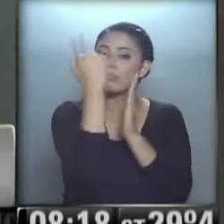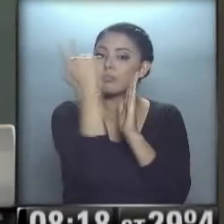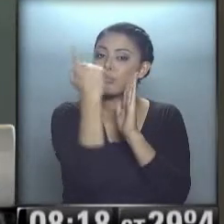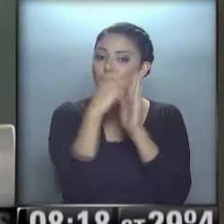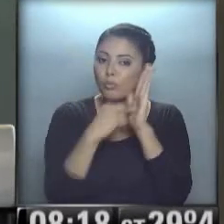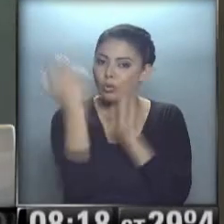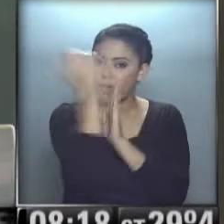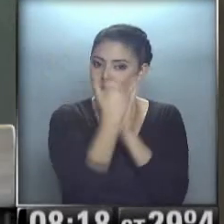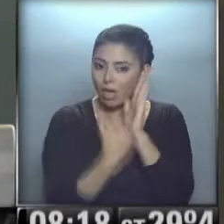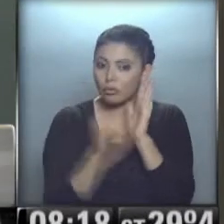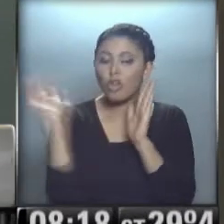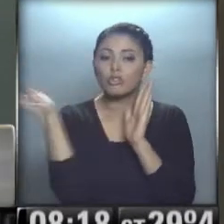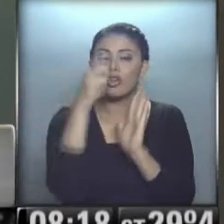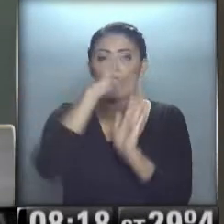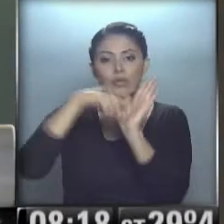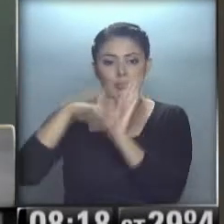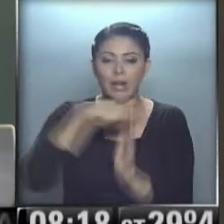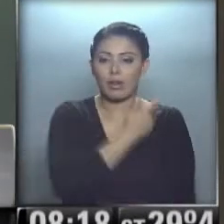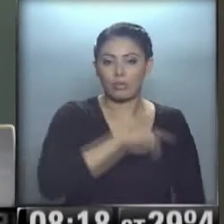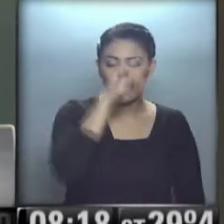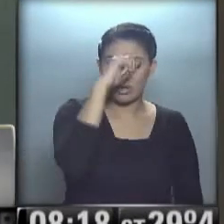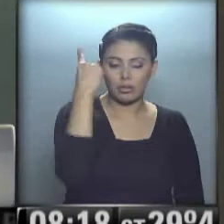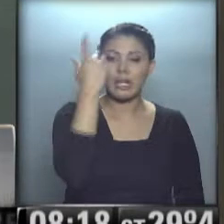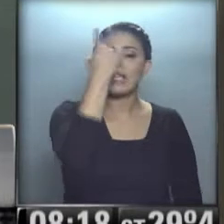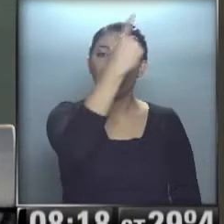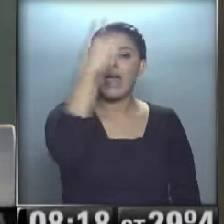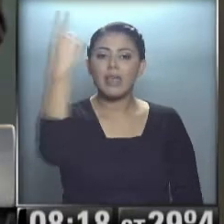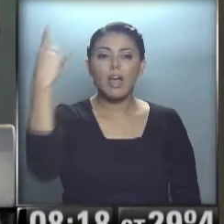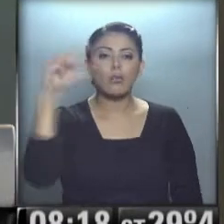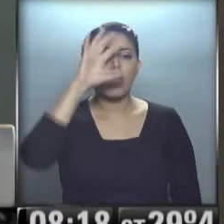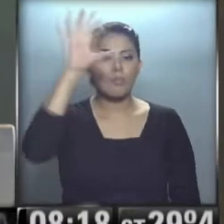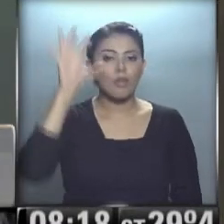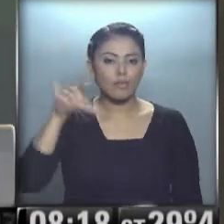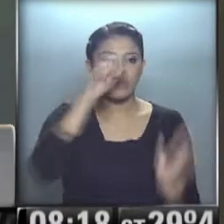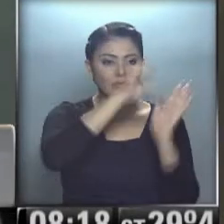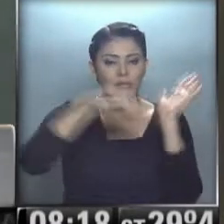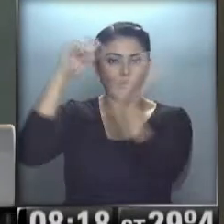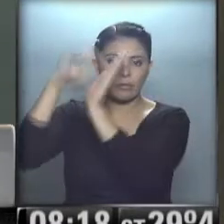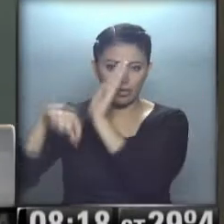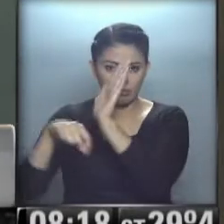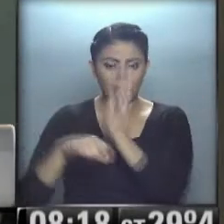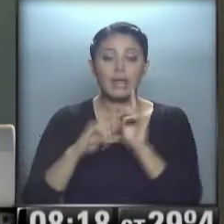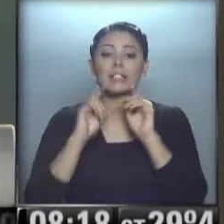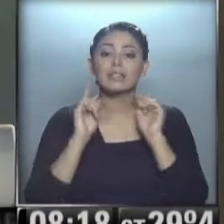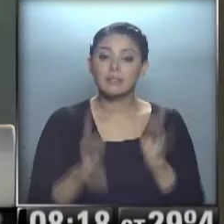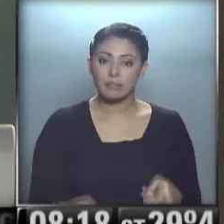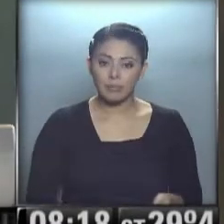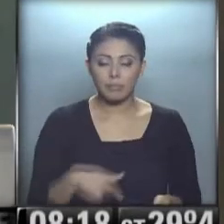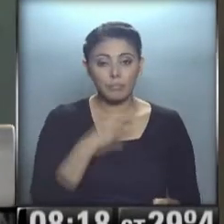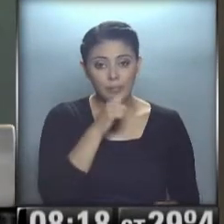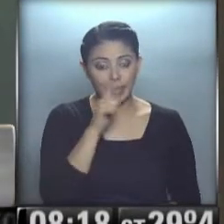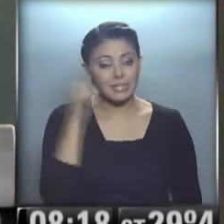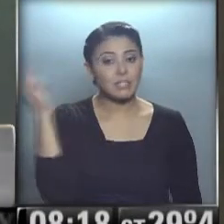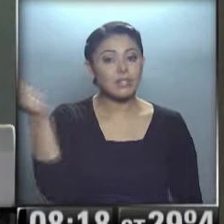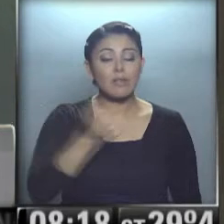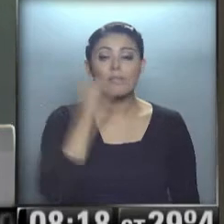acuerdos se firman de un modo bilateral entre Nación y cada una de las jurisdicciones provinciales y a su vez lo que nos parece importante